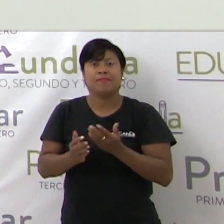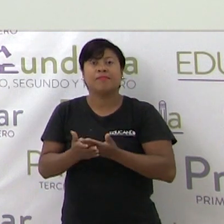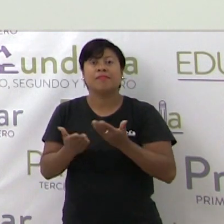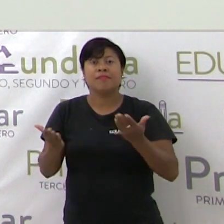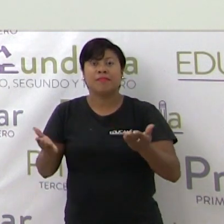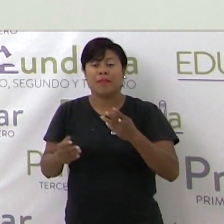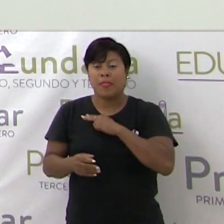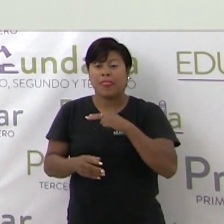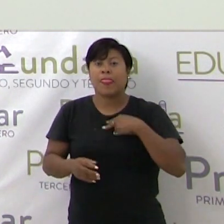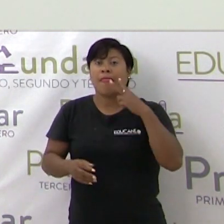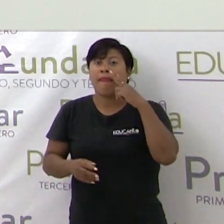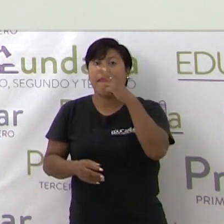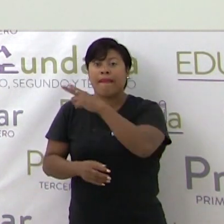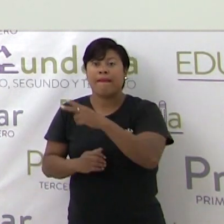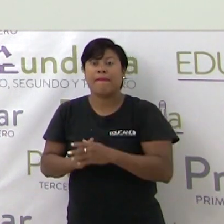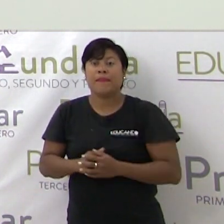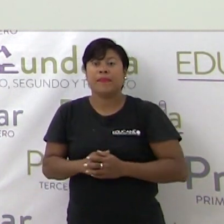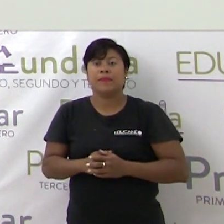continuación veremos